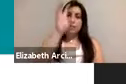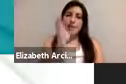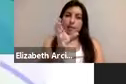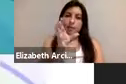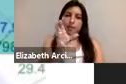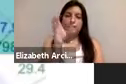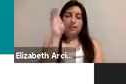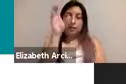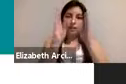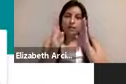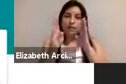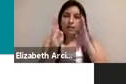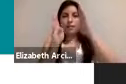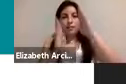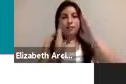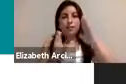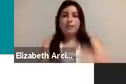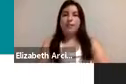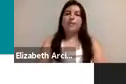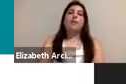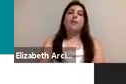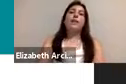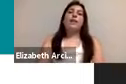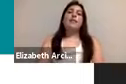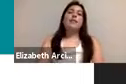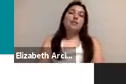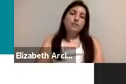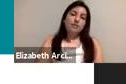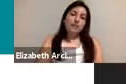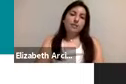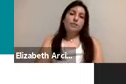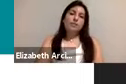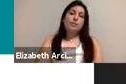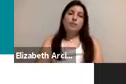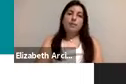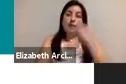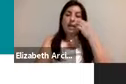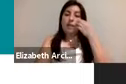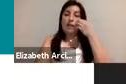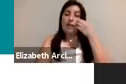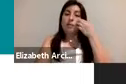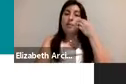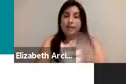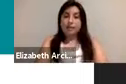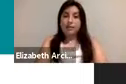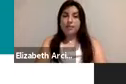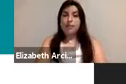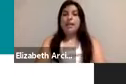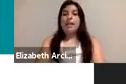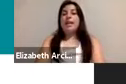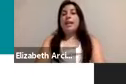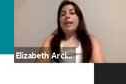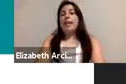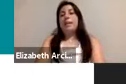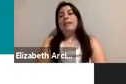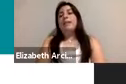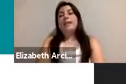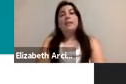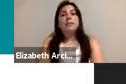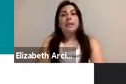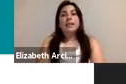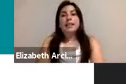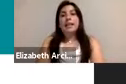Entonces ya sabemos que ese no está así derechito, que está rotado. Si nosotros tenemos un campo visual completo, la